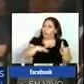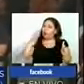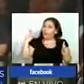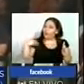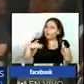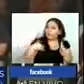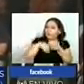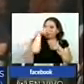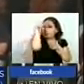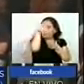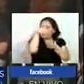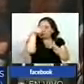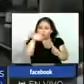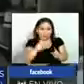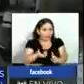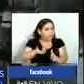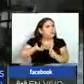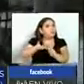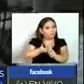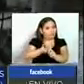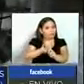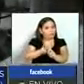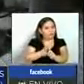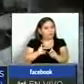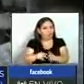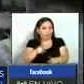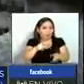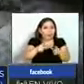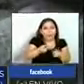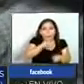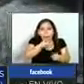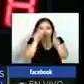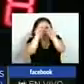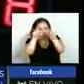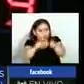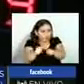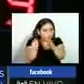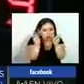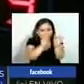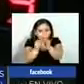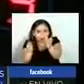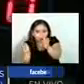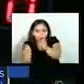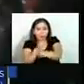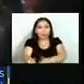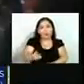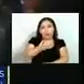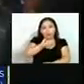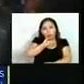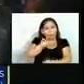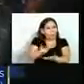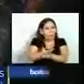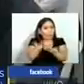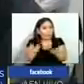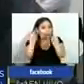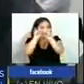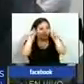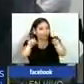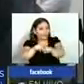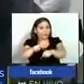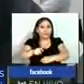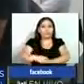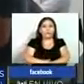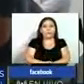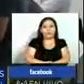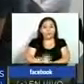enseñanza conducía con liderazgo la producción de cada una de las emisiones bajo su responsabilidad. Se